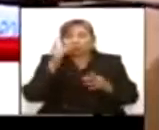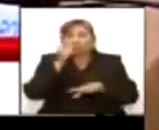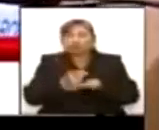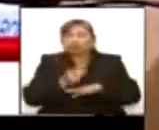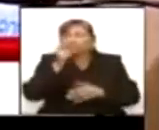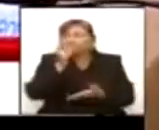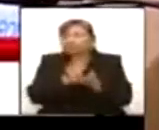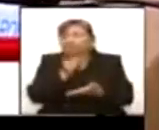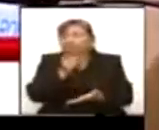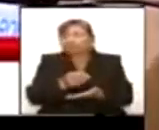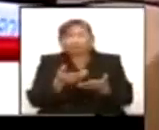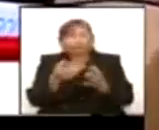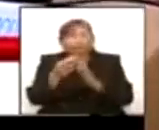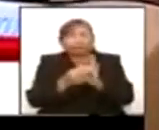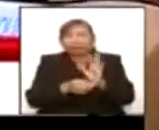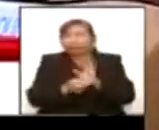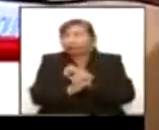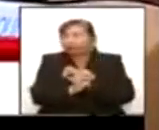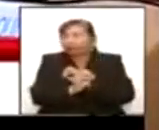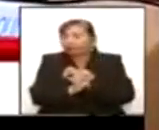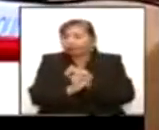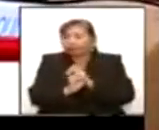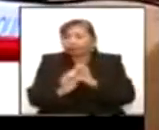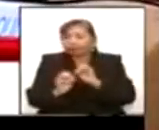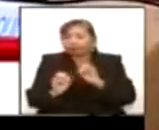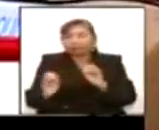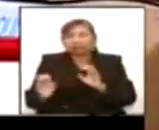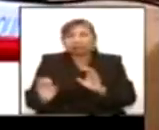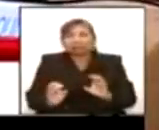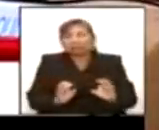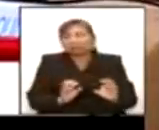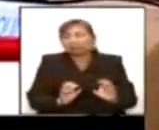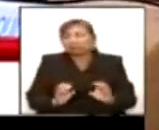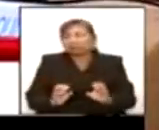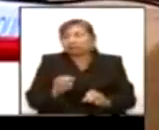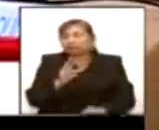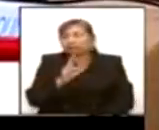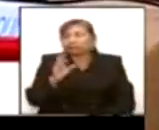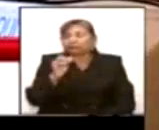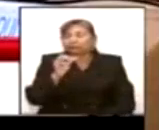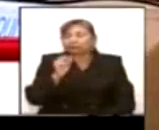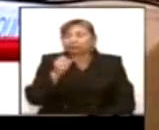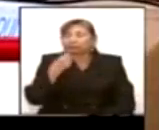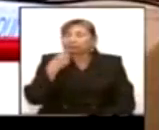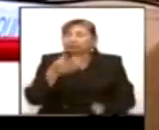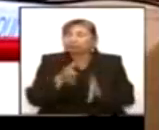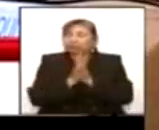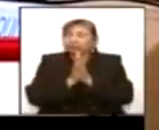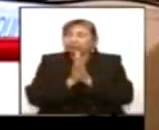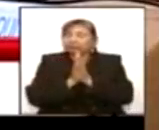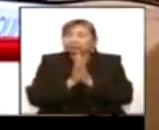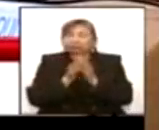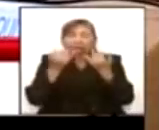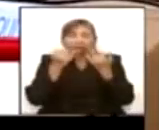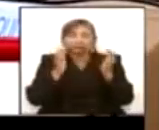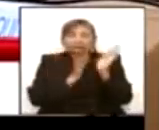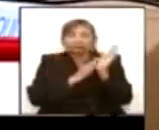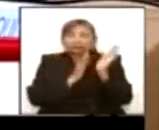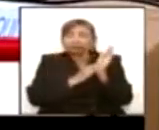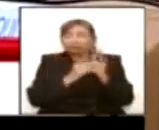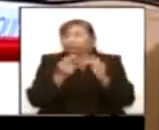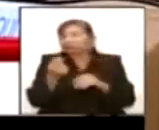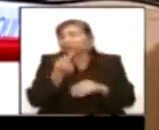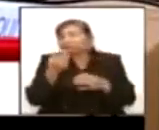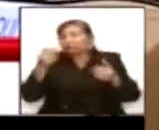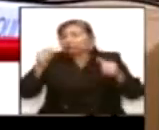dictamen, un proyecto, nada, simplemente de un hecho que el congresista Rosas ha solicitado que venga un informe de la Defensoría del Pueblo. Si